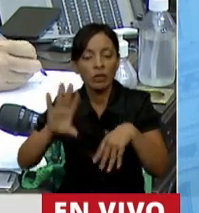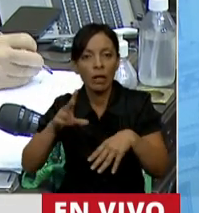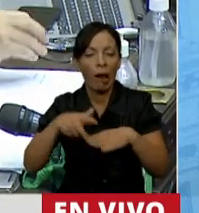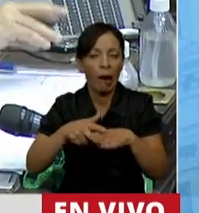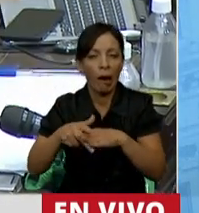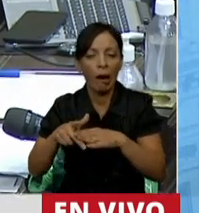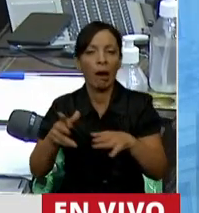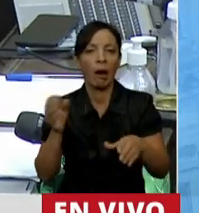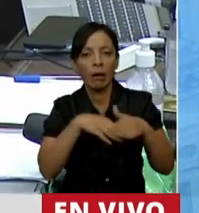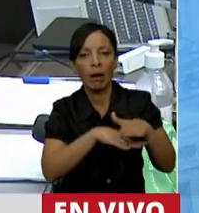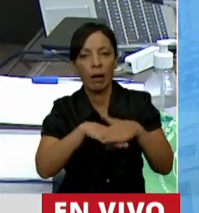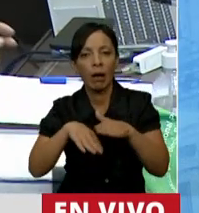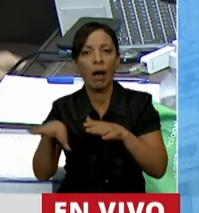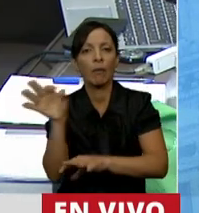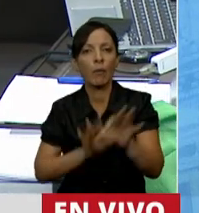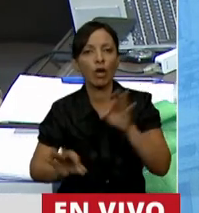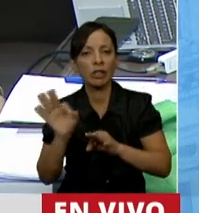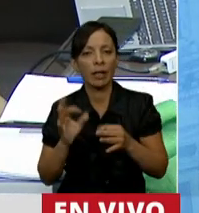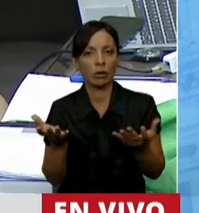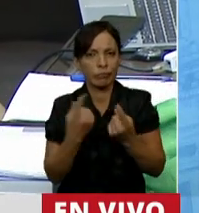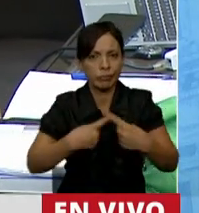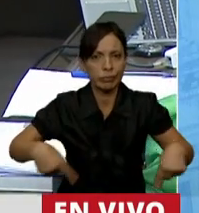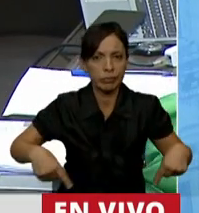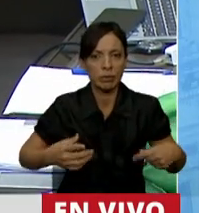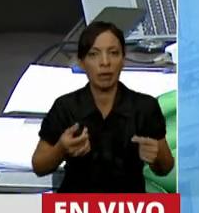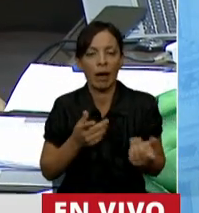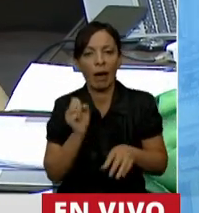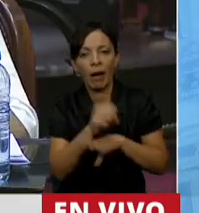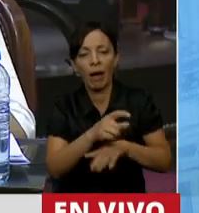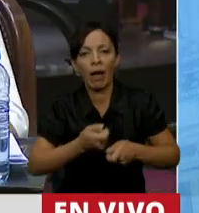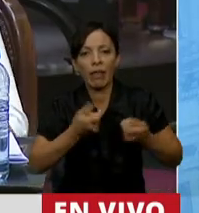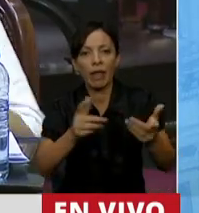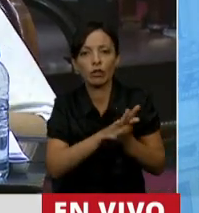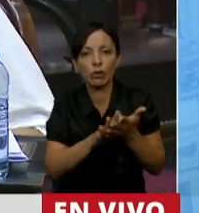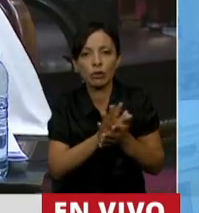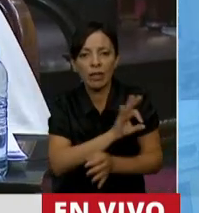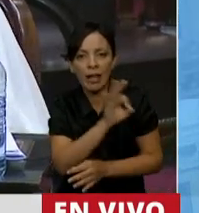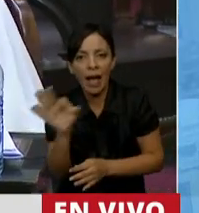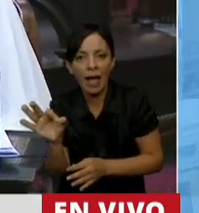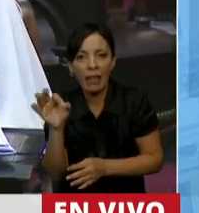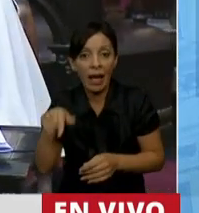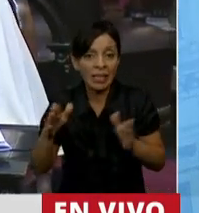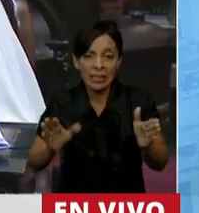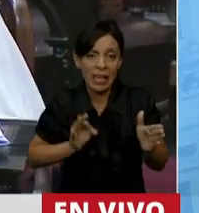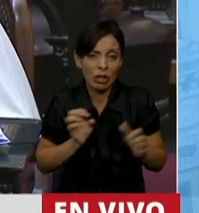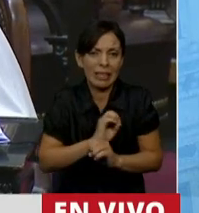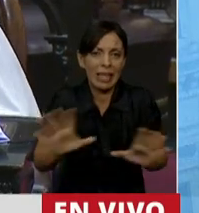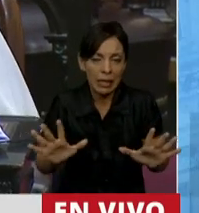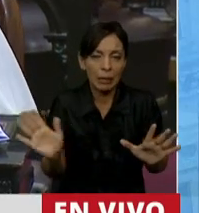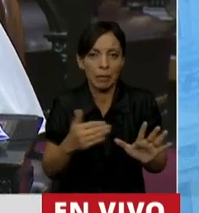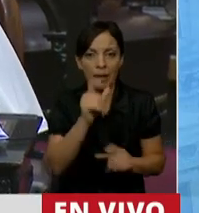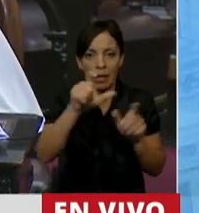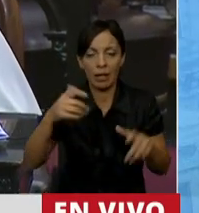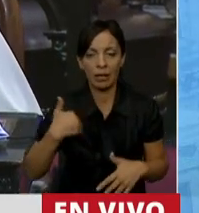sesiones innumerables proyectos para trabajar y dar solución a este año tan nefasto que hemos tenido los